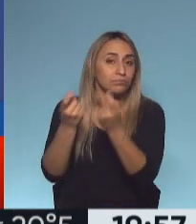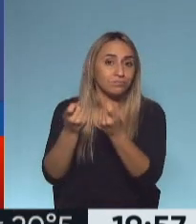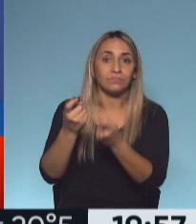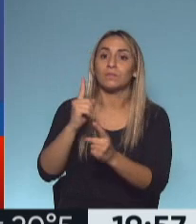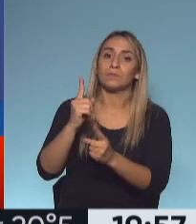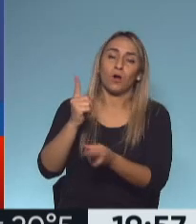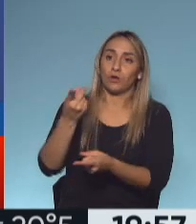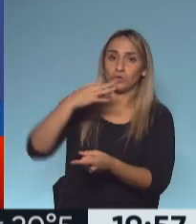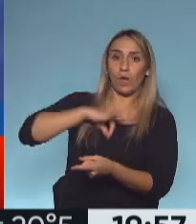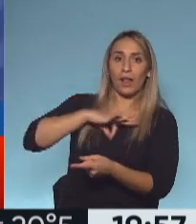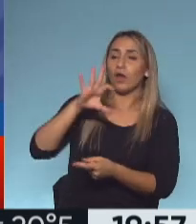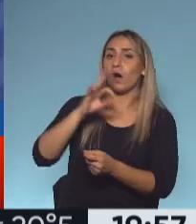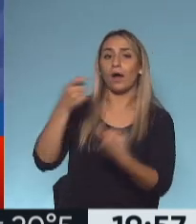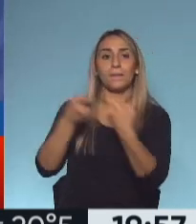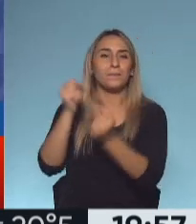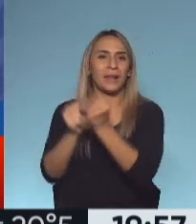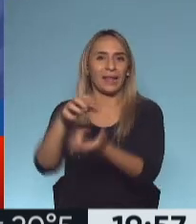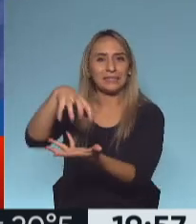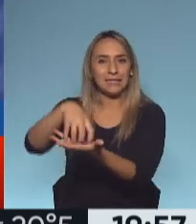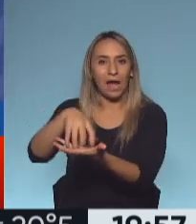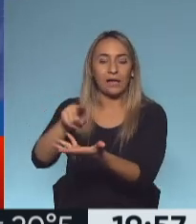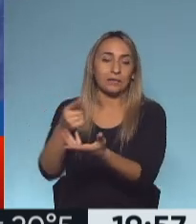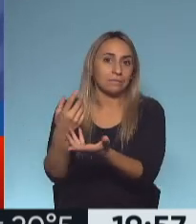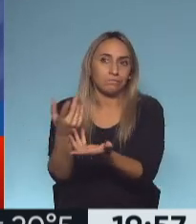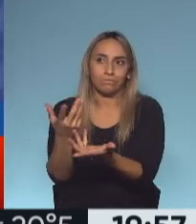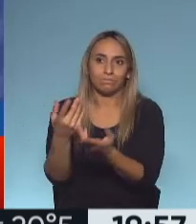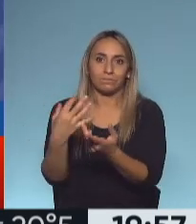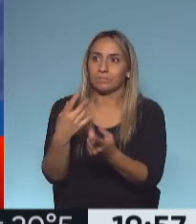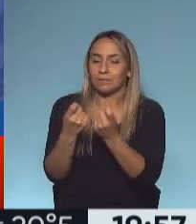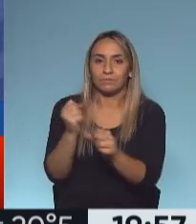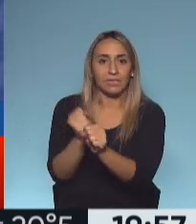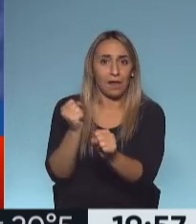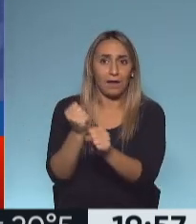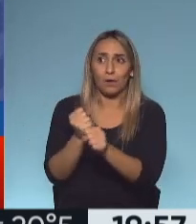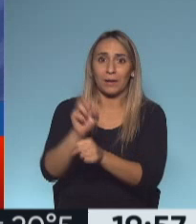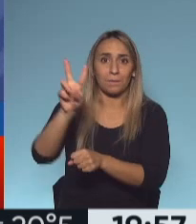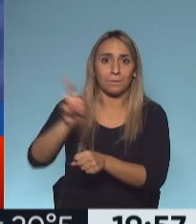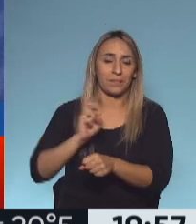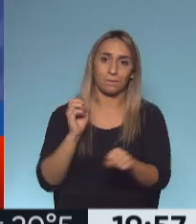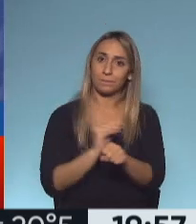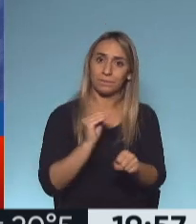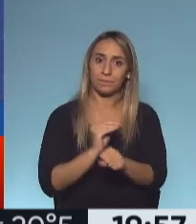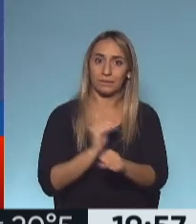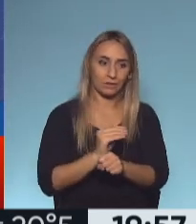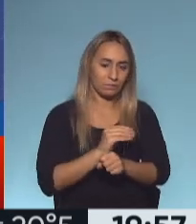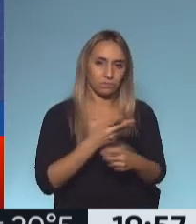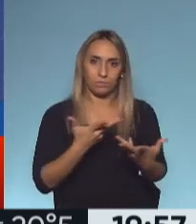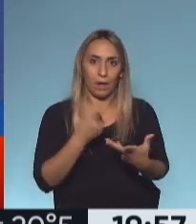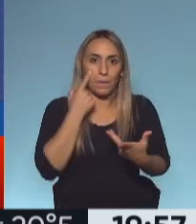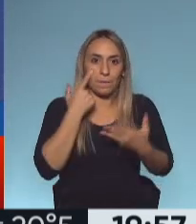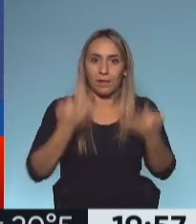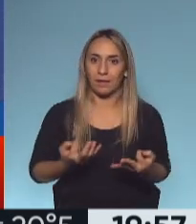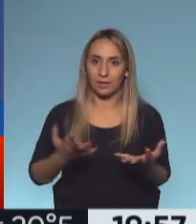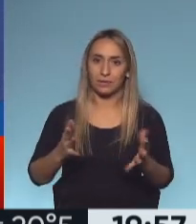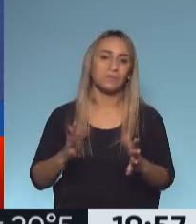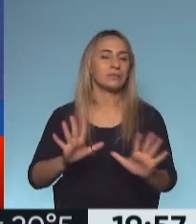pyme, que tiene que poder llevar adelante la subsistencia, porque todos tenemos que poder sostener el nivel de actividad económica. Ese